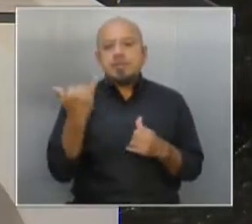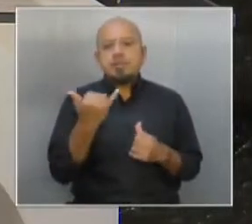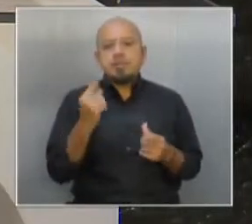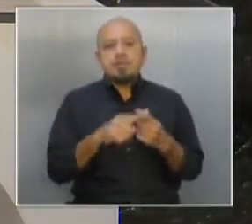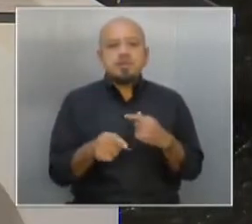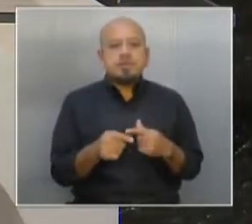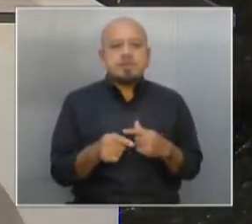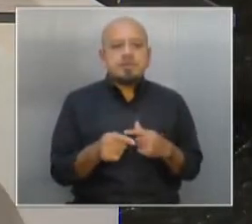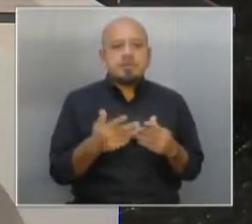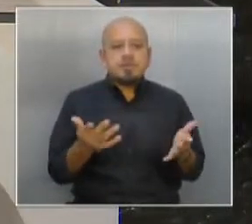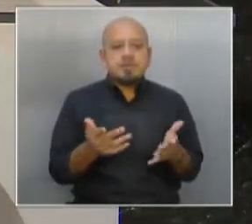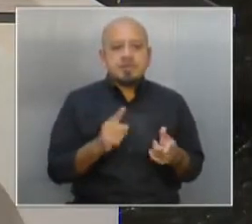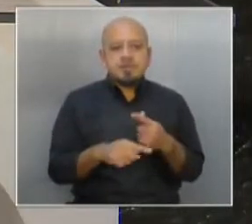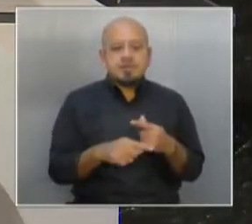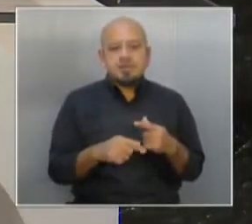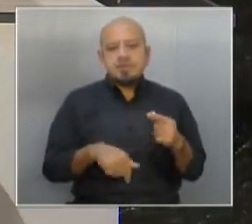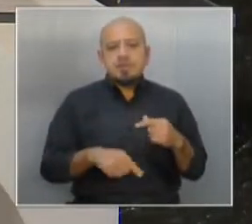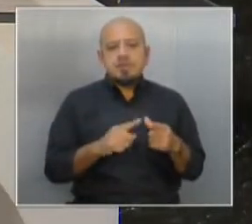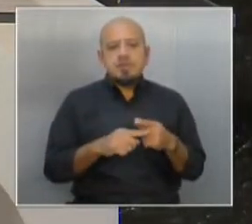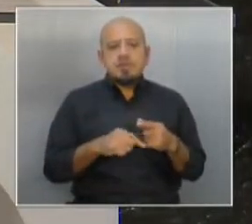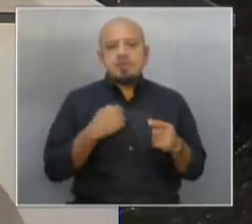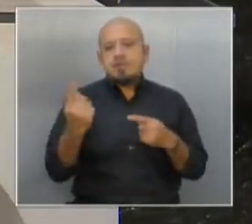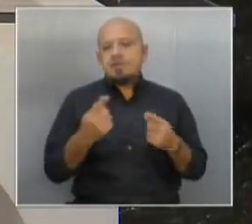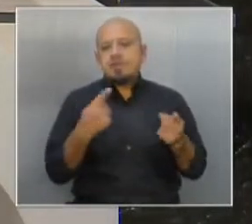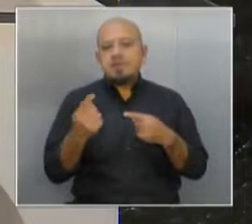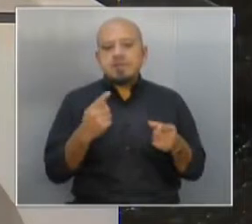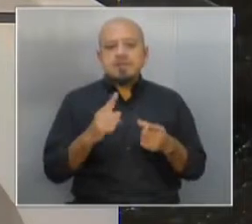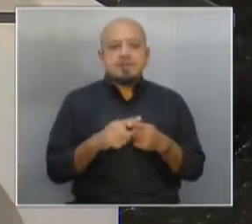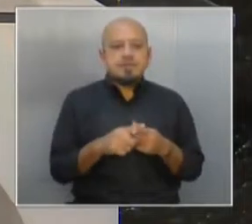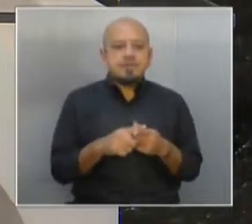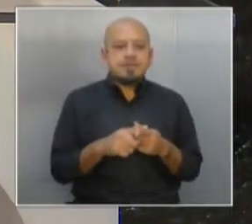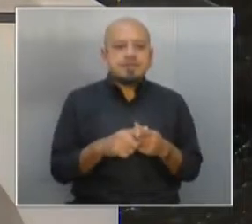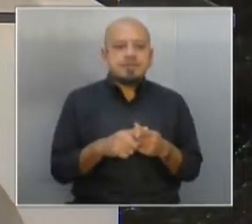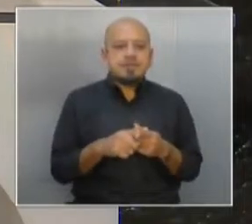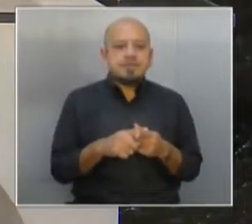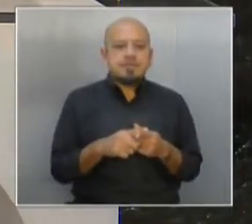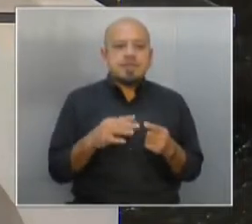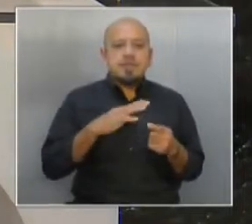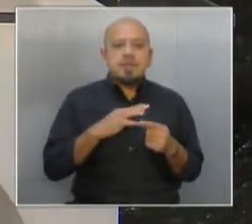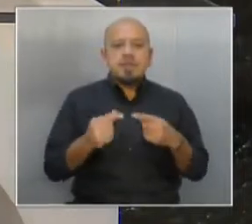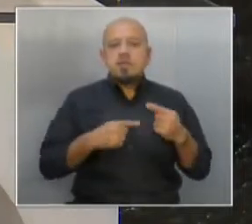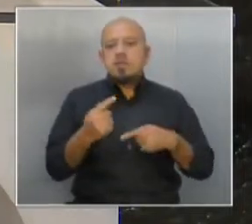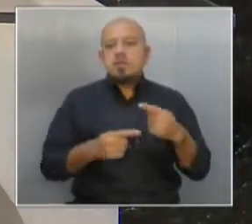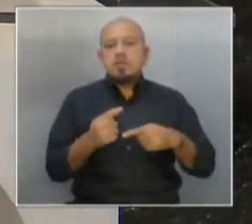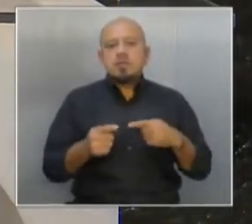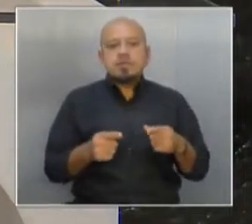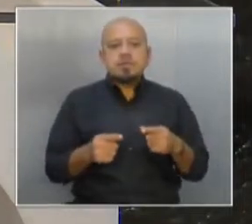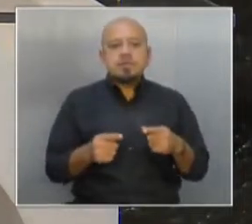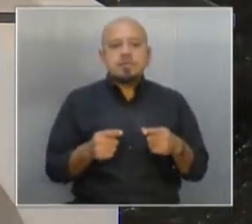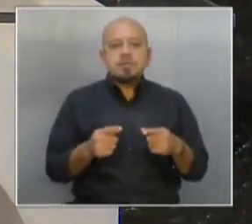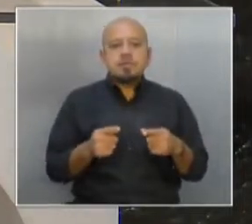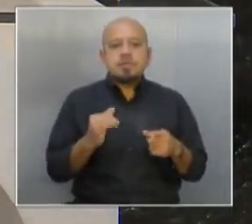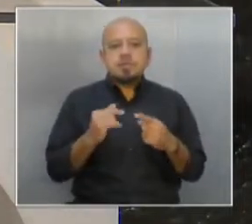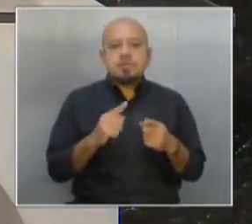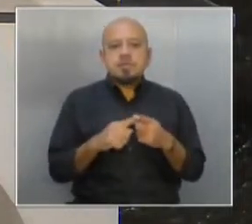andas bien. Qué dinámico, qué programa dinámico. Una cosa bárbara. La verdad que sí. Bueno, tenemos que seguir con ese dinamismo. Tenemos que seguir, sí. Y nos